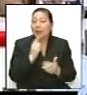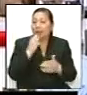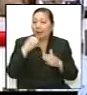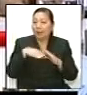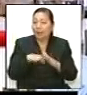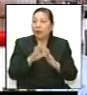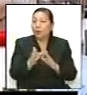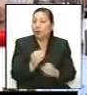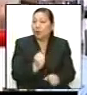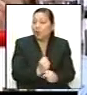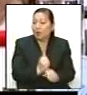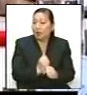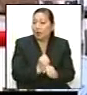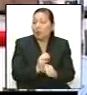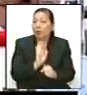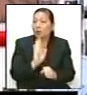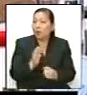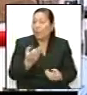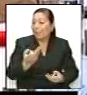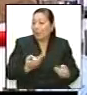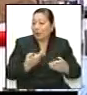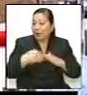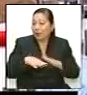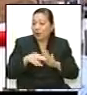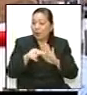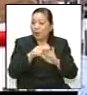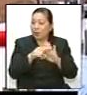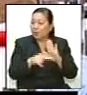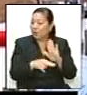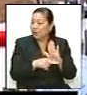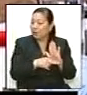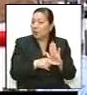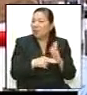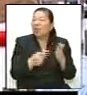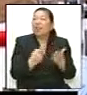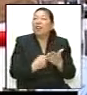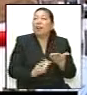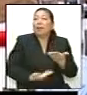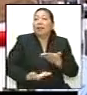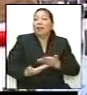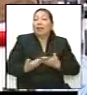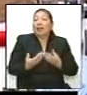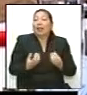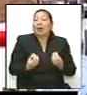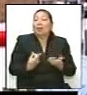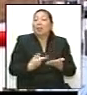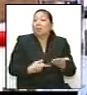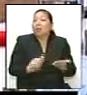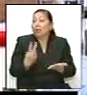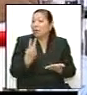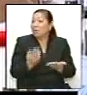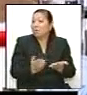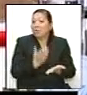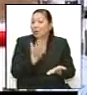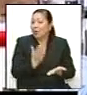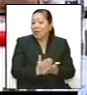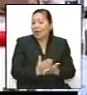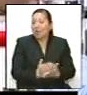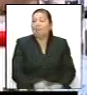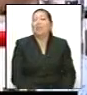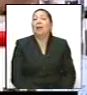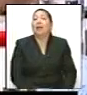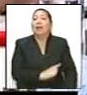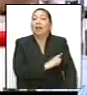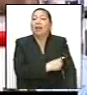de sus funciones, dentro de su presupuesto, dentro de sus normas. Eso que ha traído como consecuencia dos problemas. Una